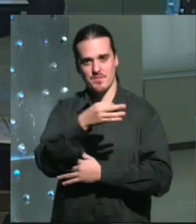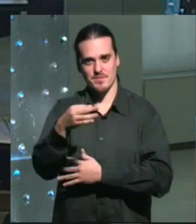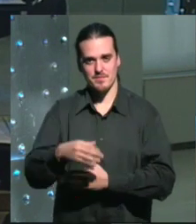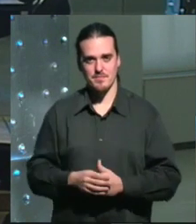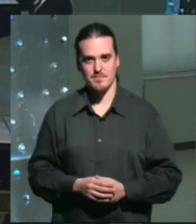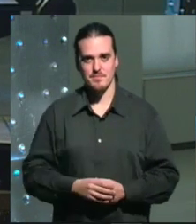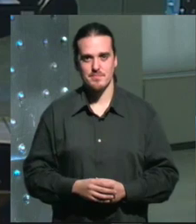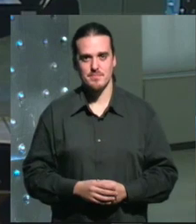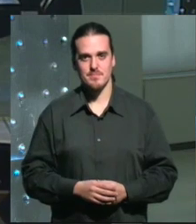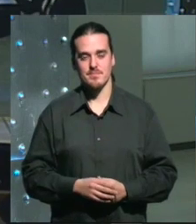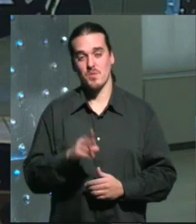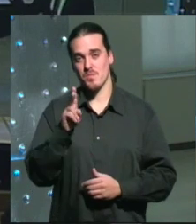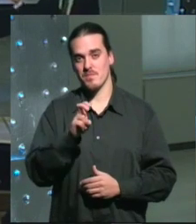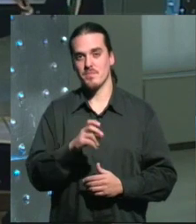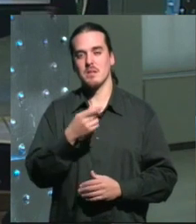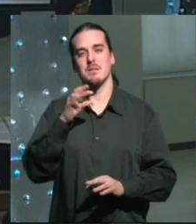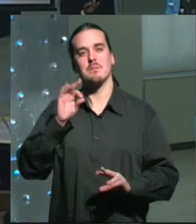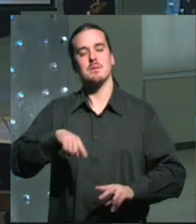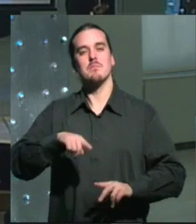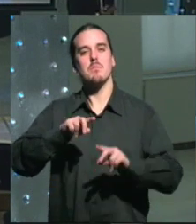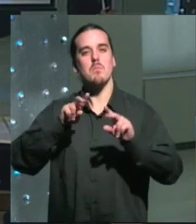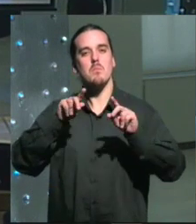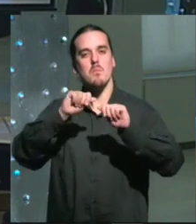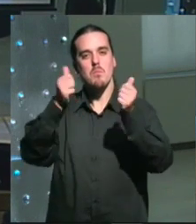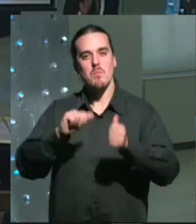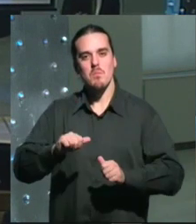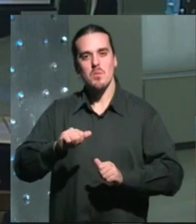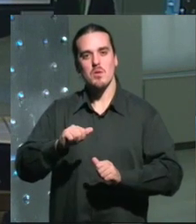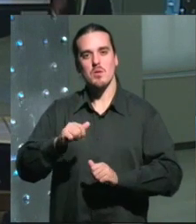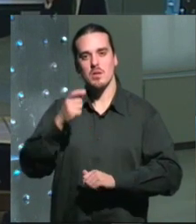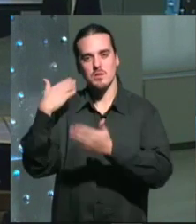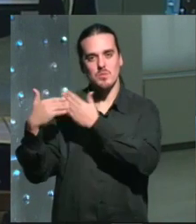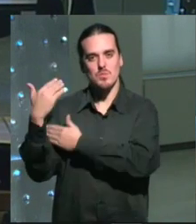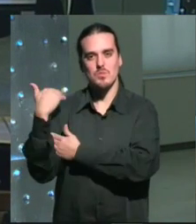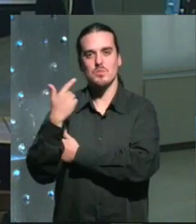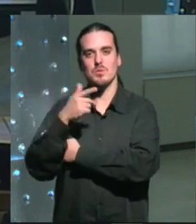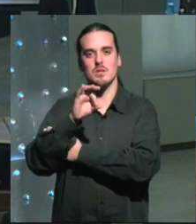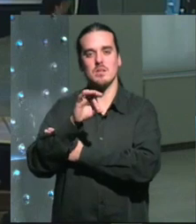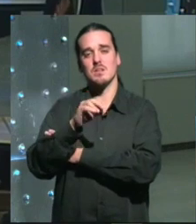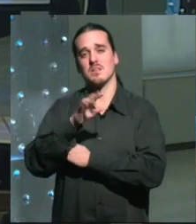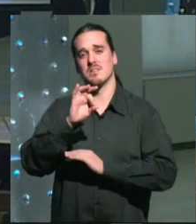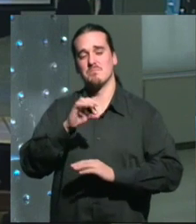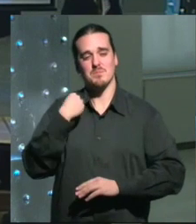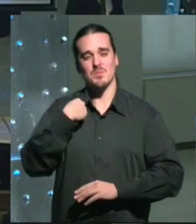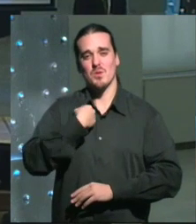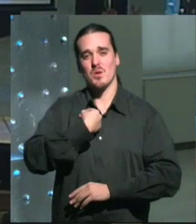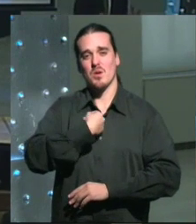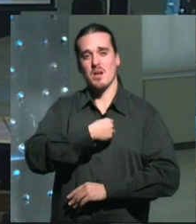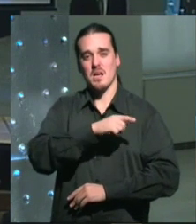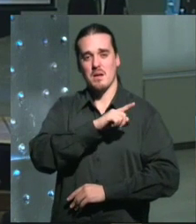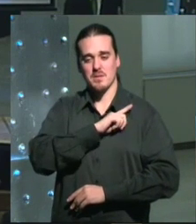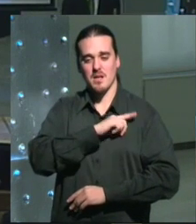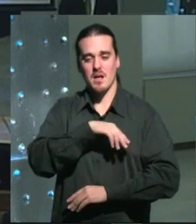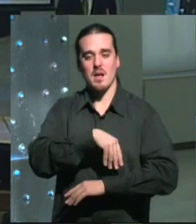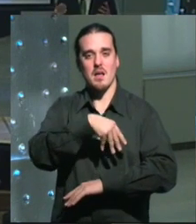La idea del modelo antiguo, capitanes de zona, como el nombre indica, capitán, militar, obedecer. Lo que hablábamos antes del transatlántico, es